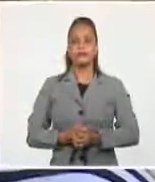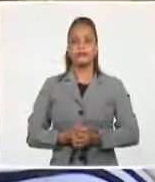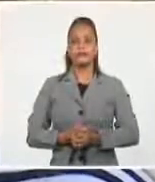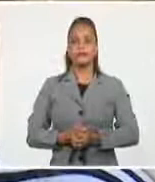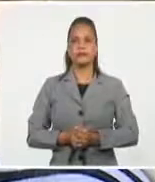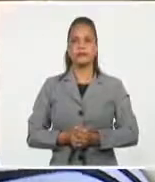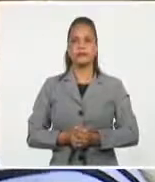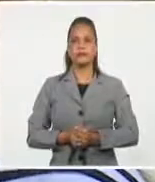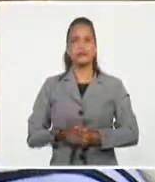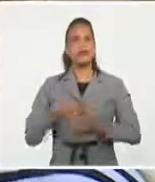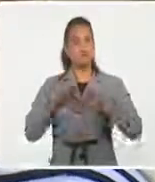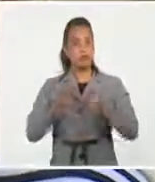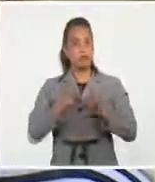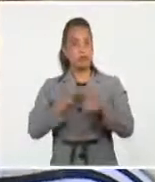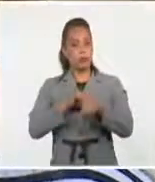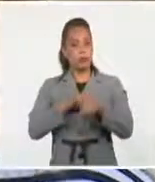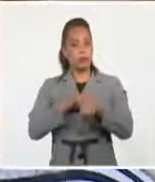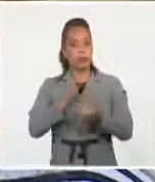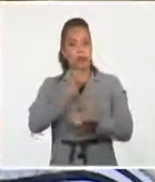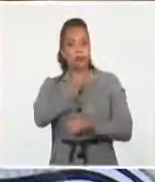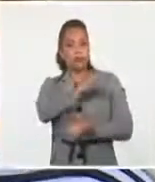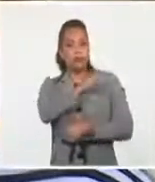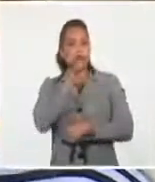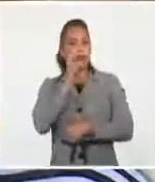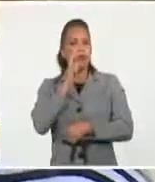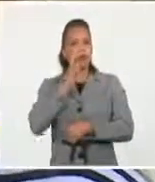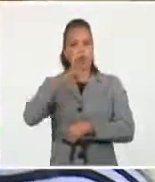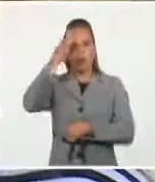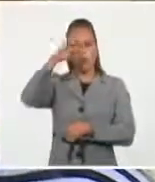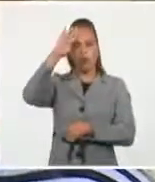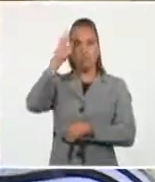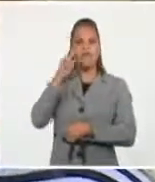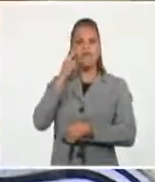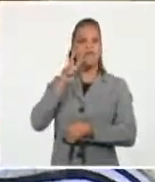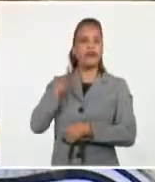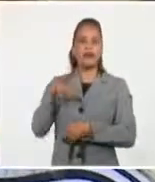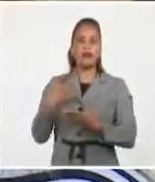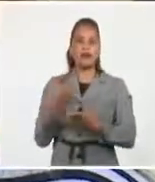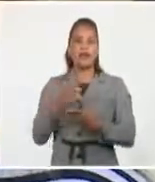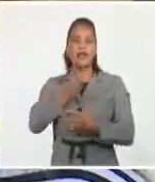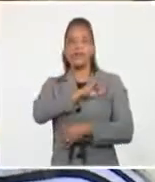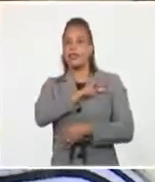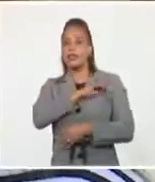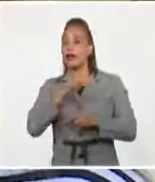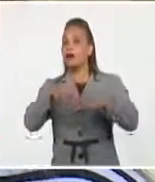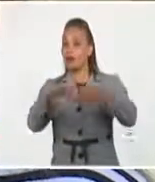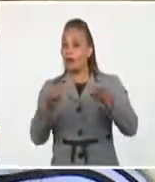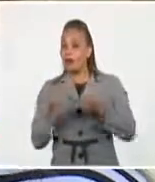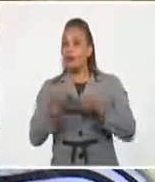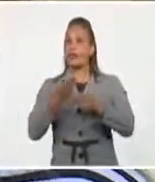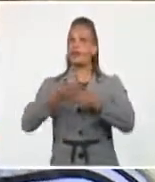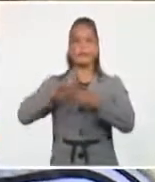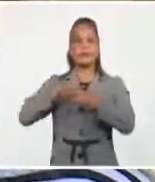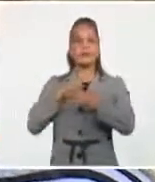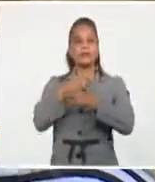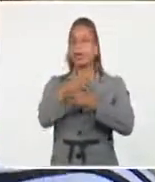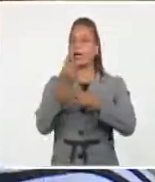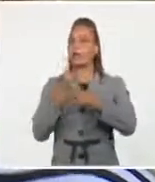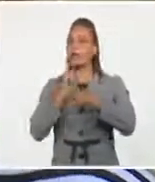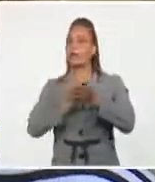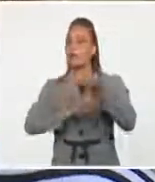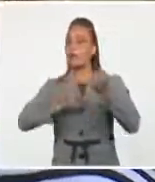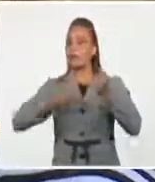Es justamente el momento que tiene el pueblo cubano de verse reflejado a partir de los delegados al Congreso que están representando a cada uno de los